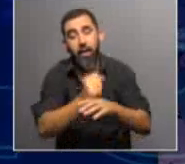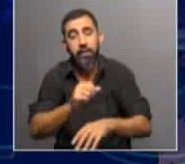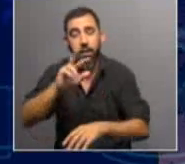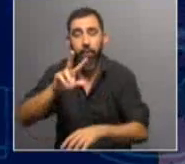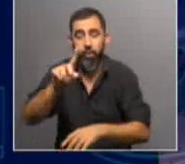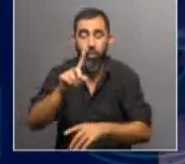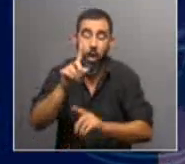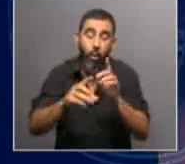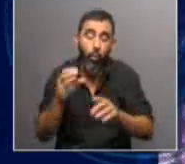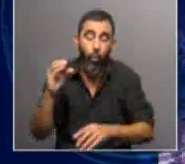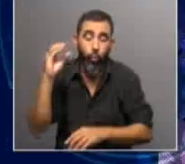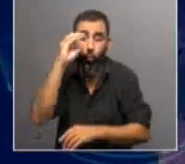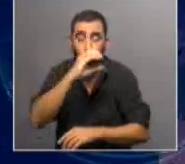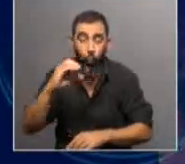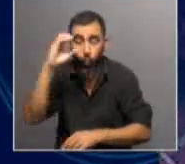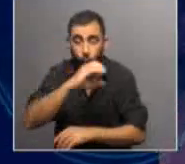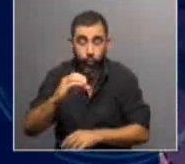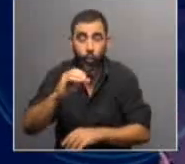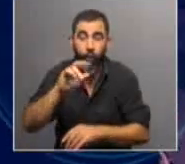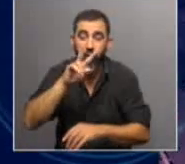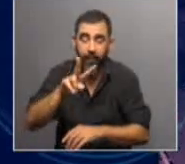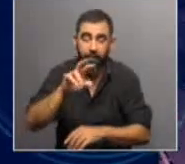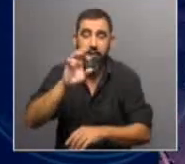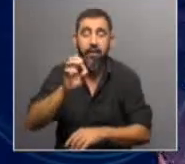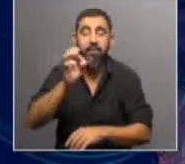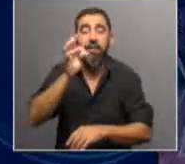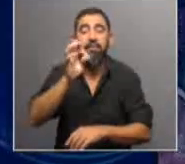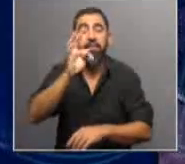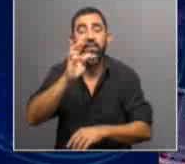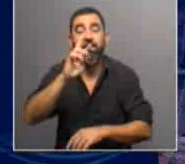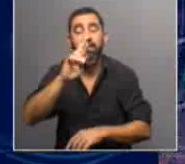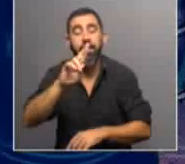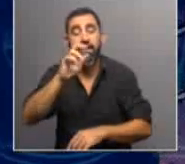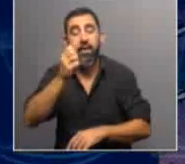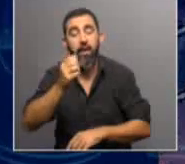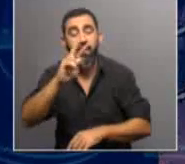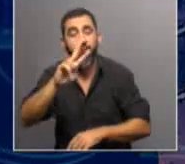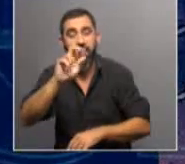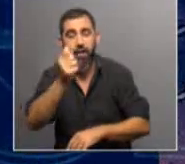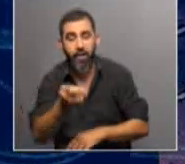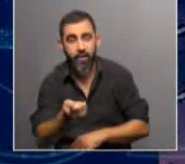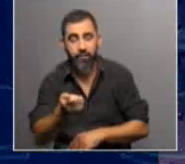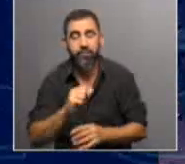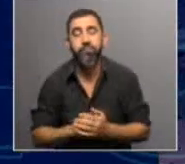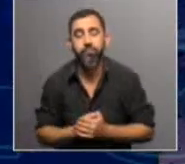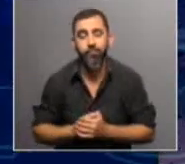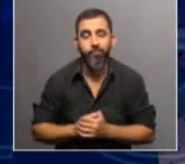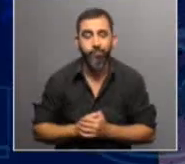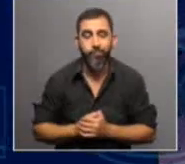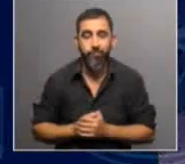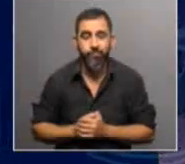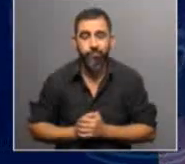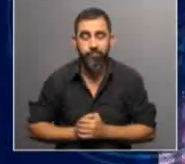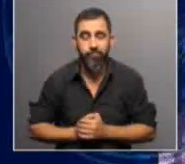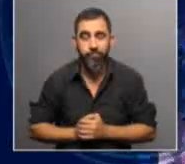corredores o curiosos, Strava es con B corta, STRAB corta A. Porque nos mostró hoy la aplicación antes de empezar con la